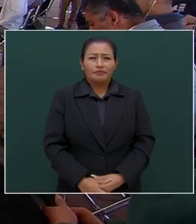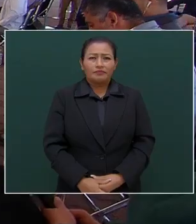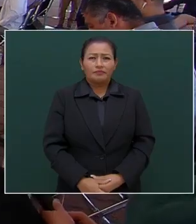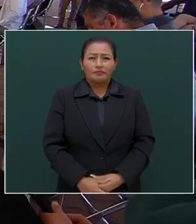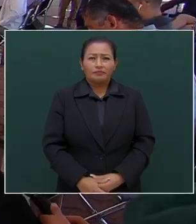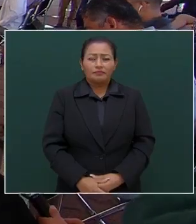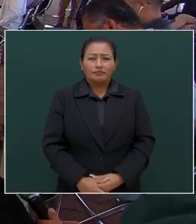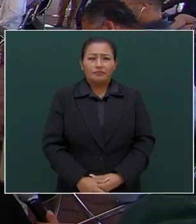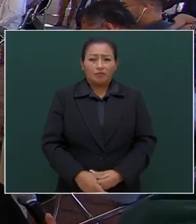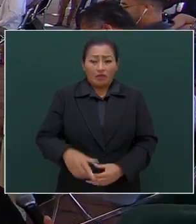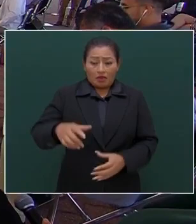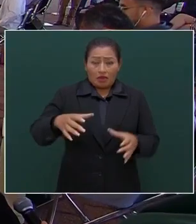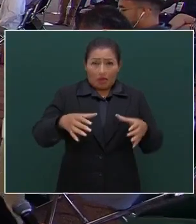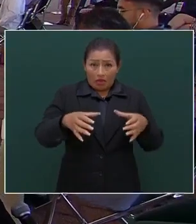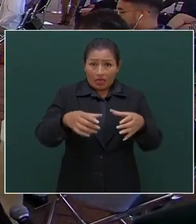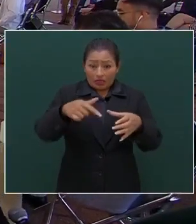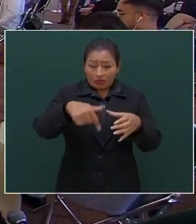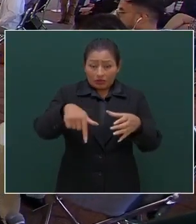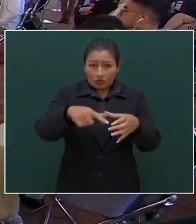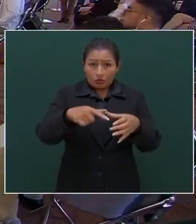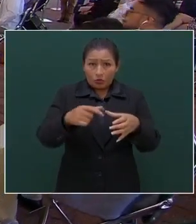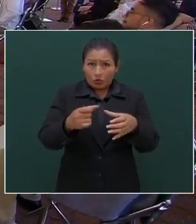Son como